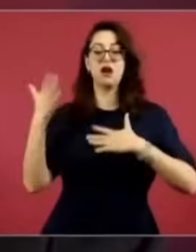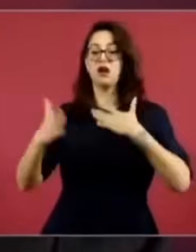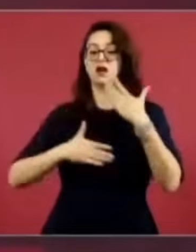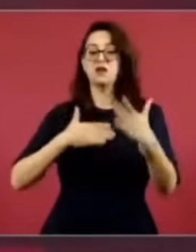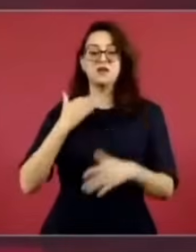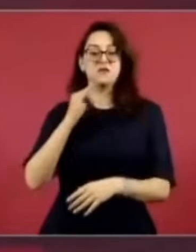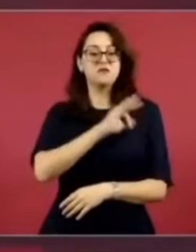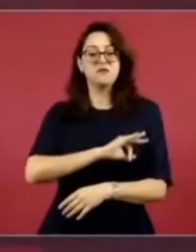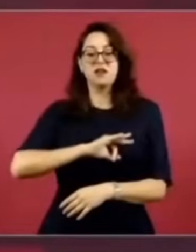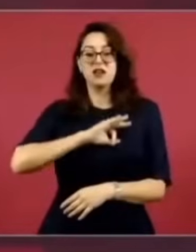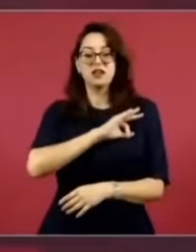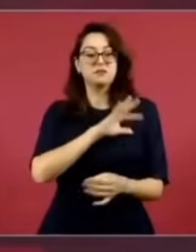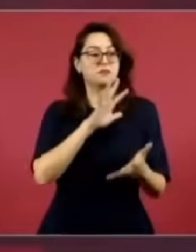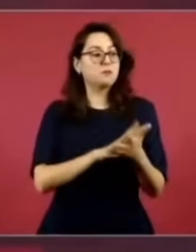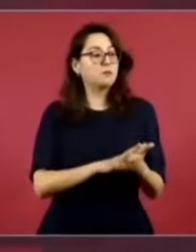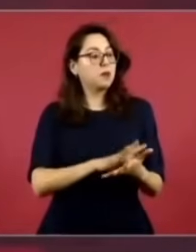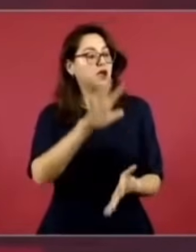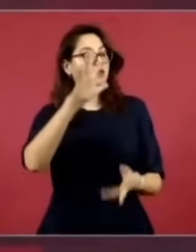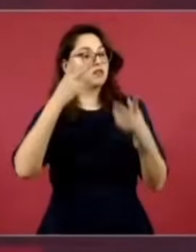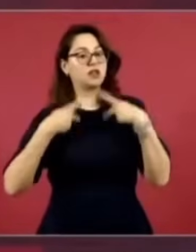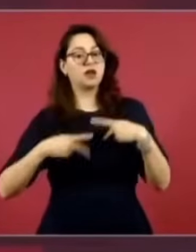la mayoría de la gente.